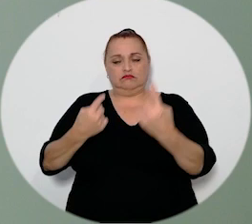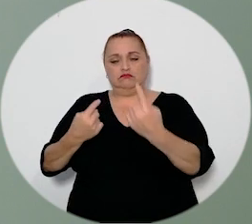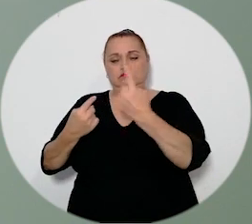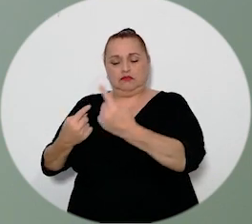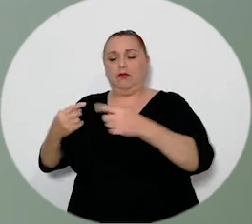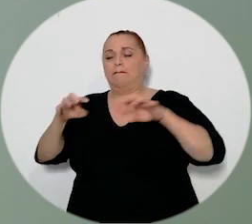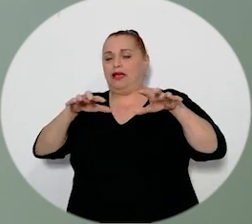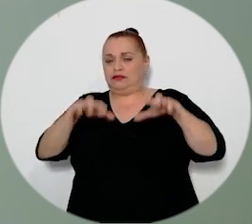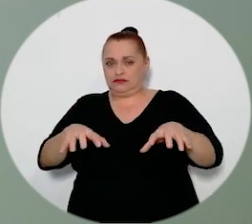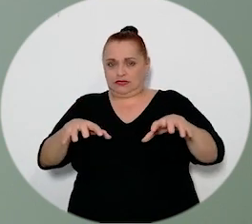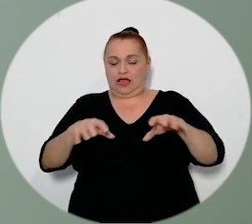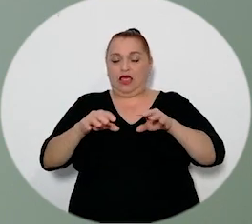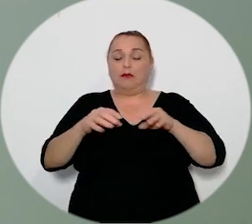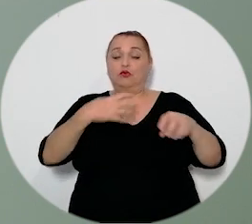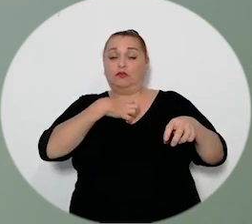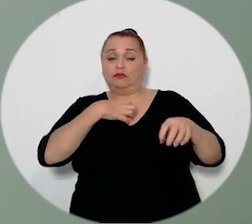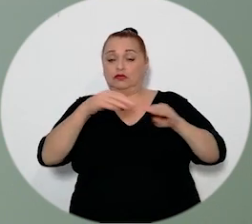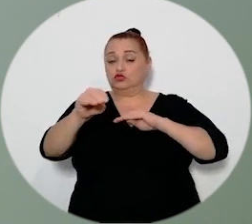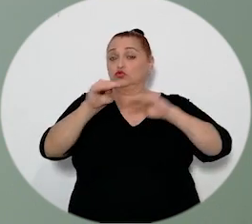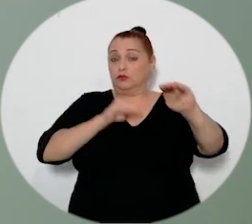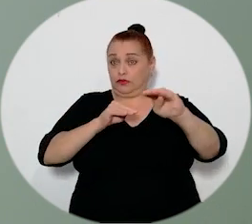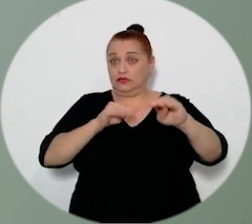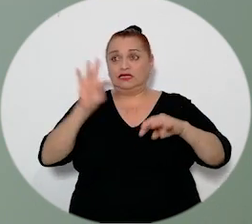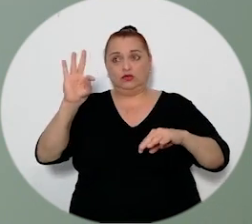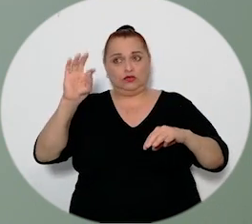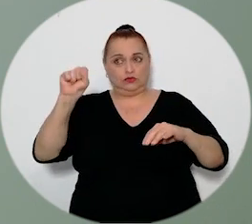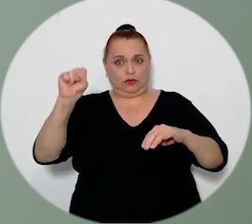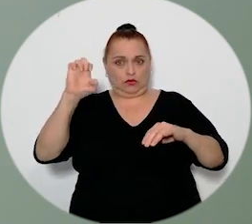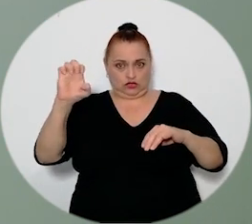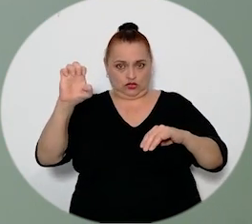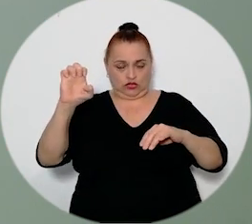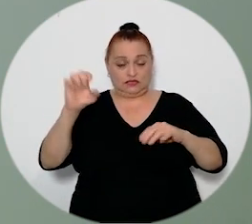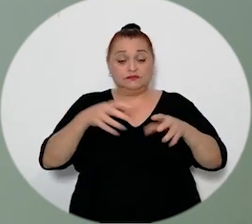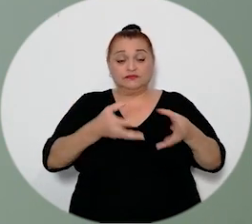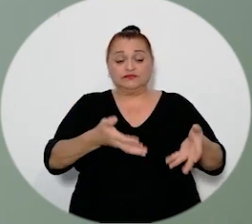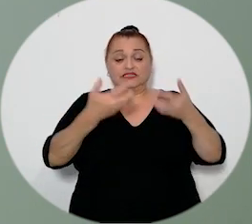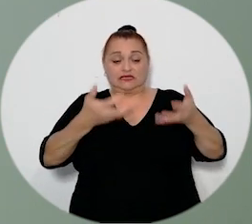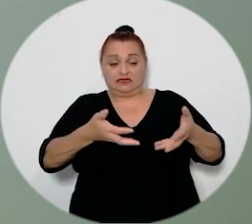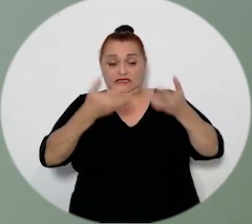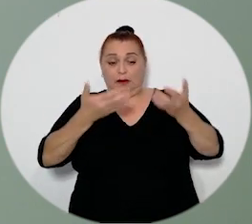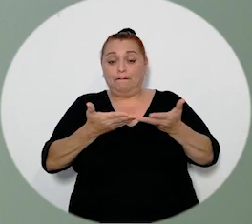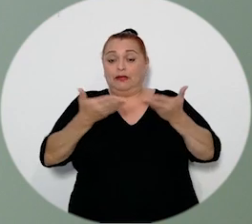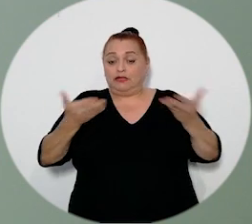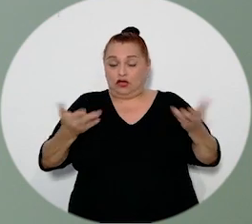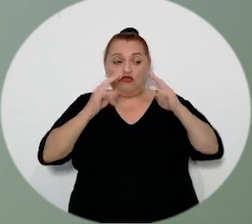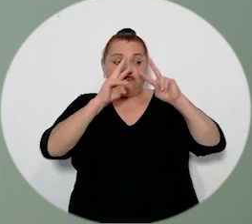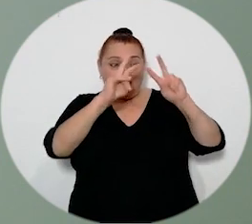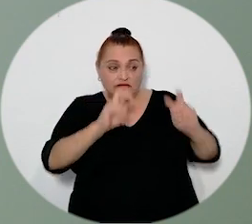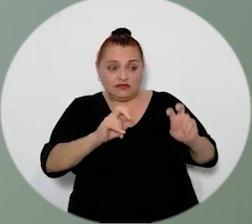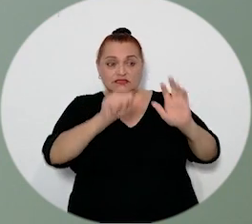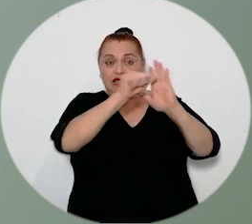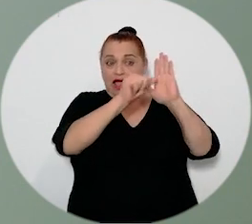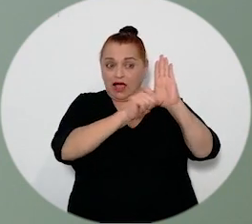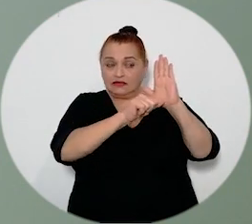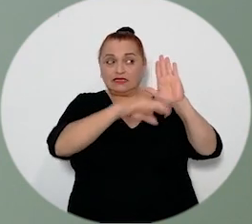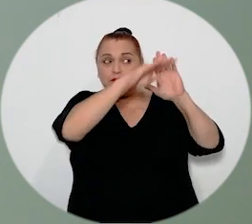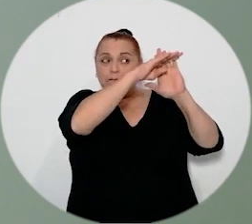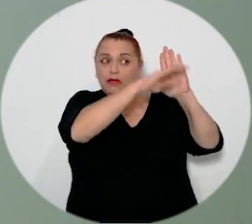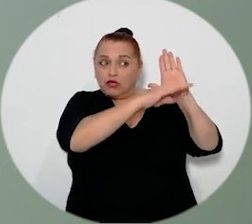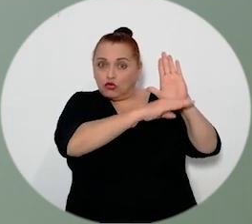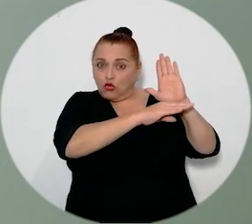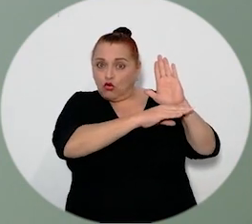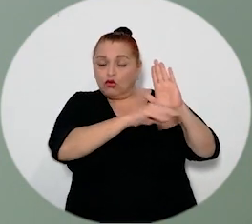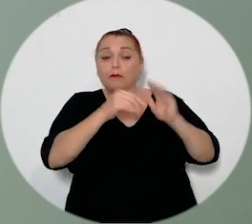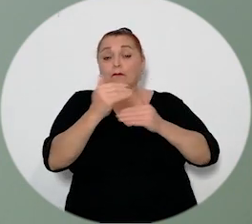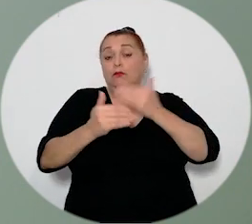magistrada, propietaria o suplente del TSE, extracción del material electoral y revisión de las actas y el padrón registro,